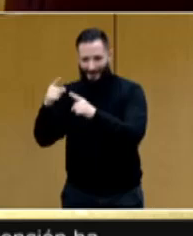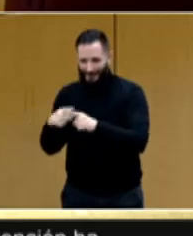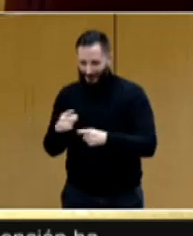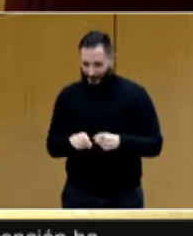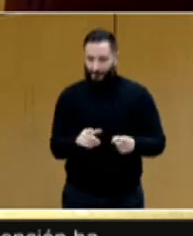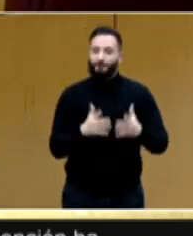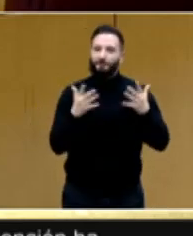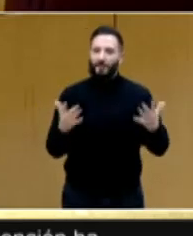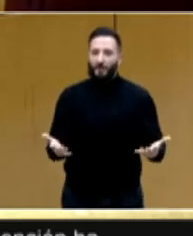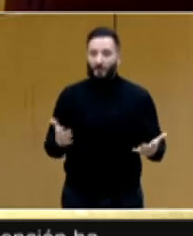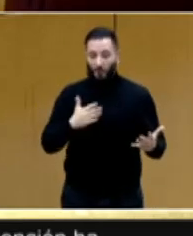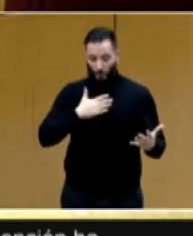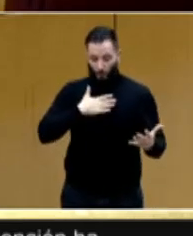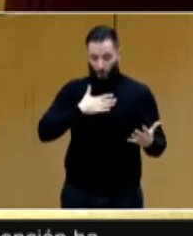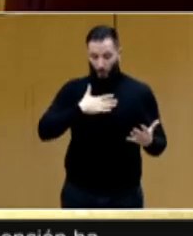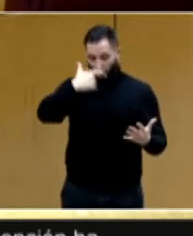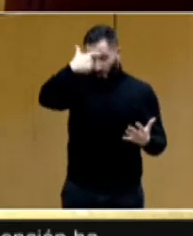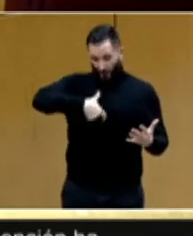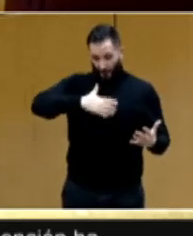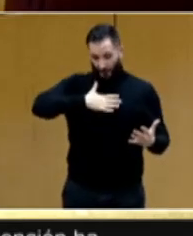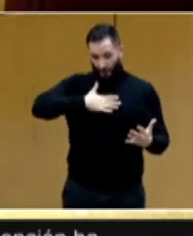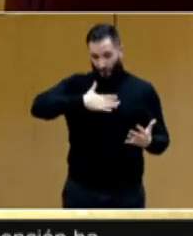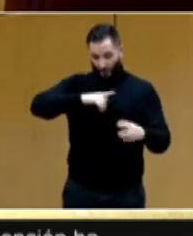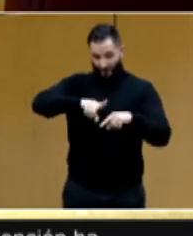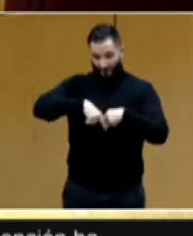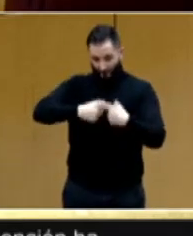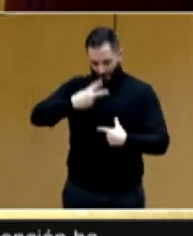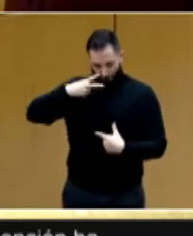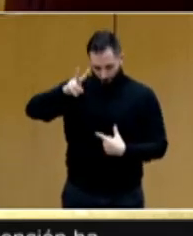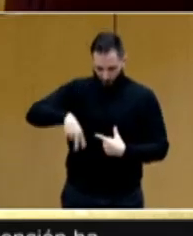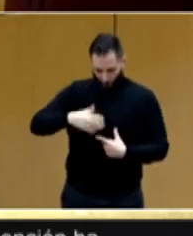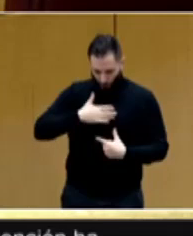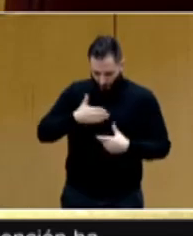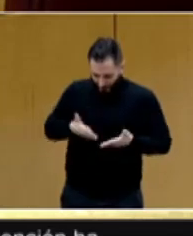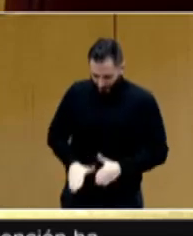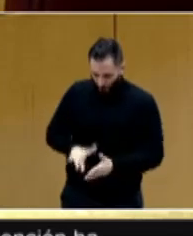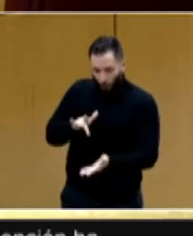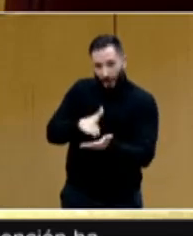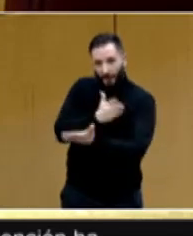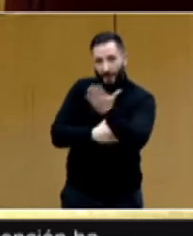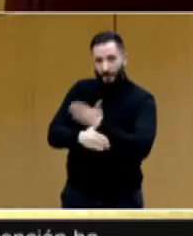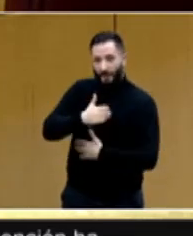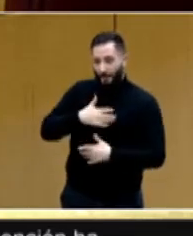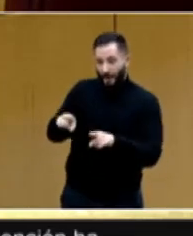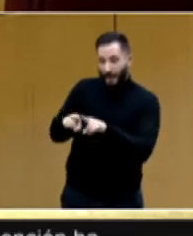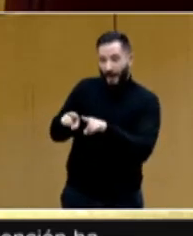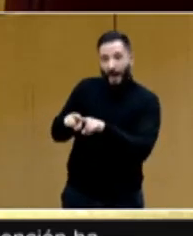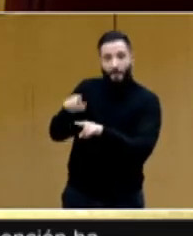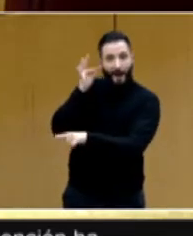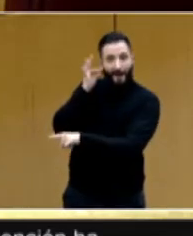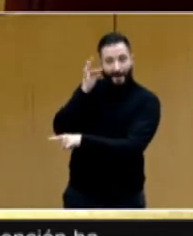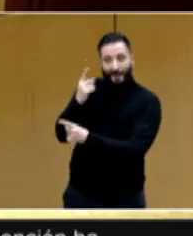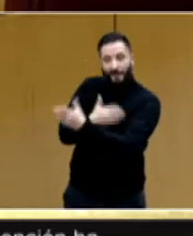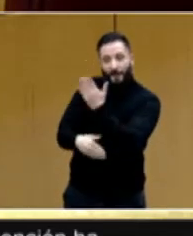yo como familiar intuyo que son muy parecidos a los que mi hermana requiere y son